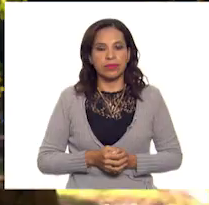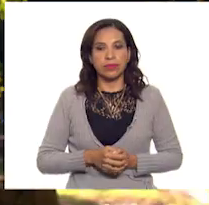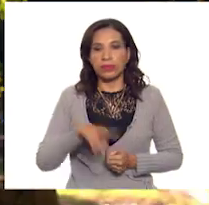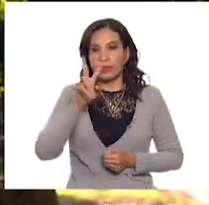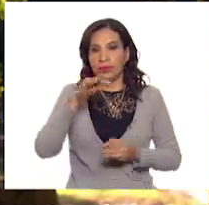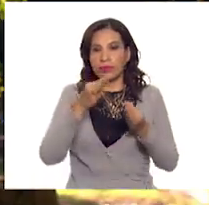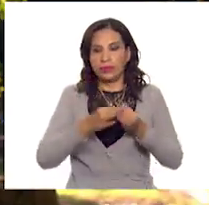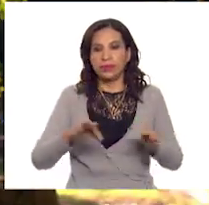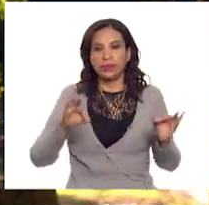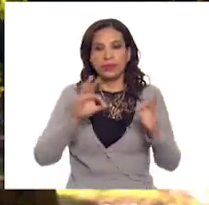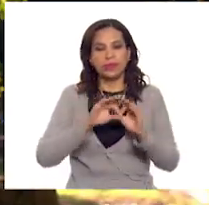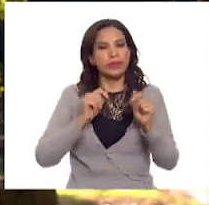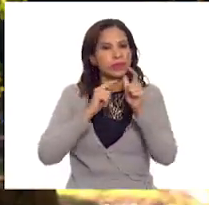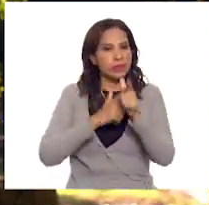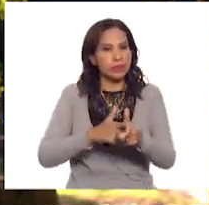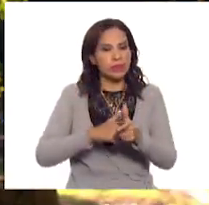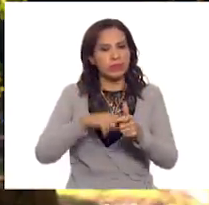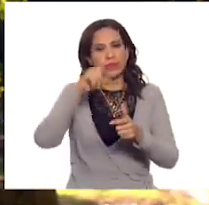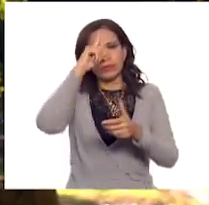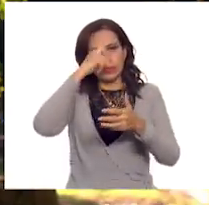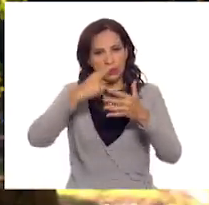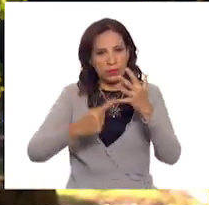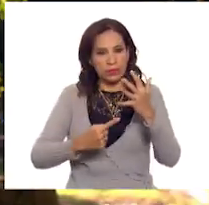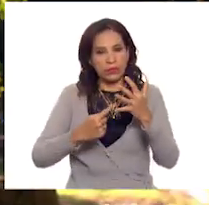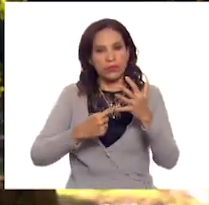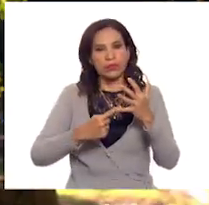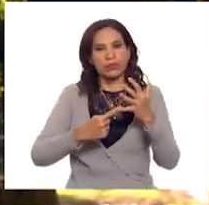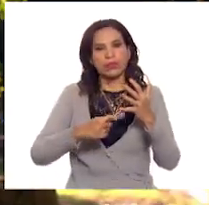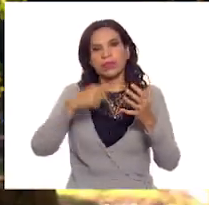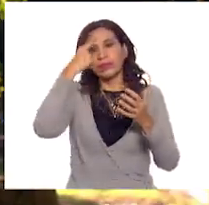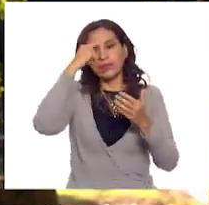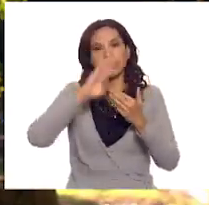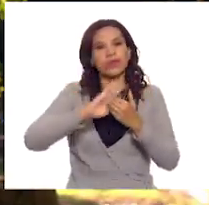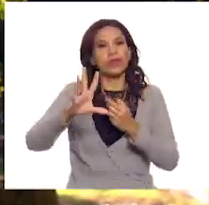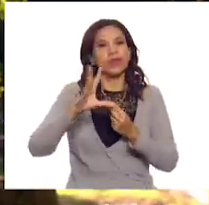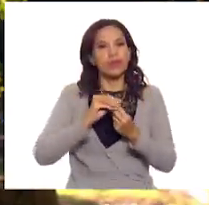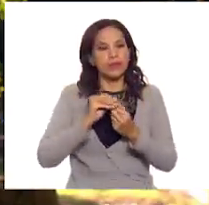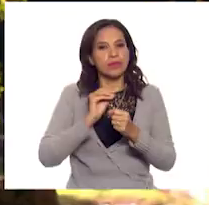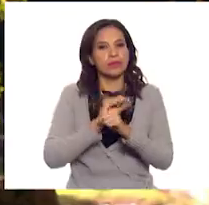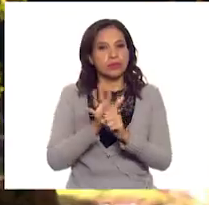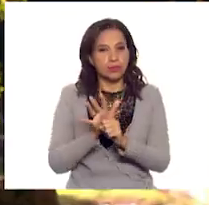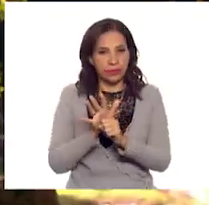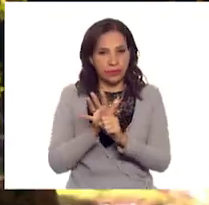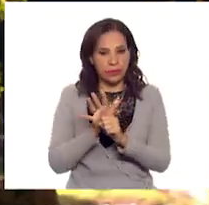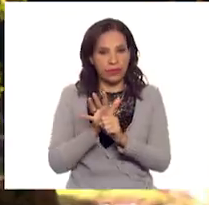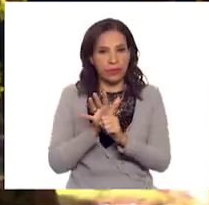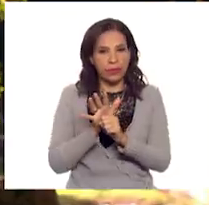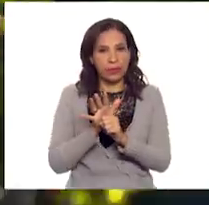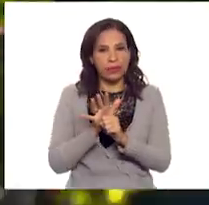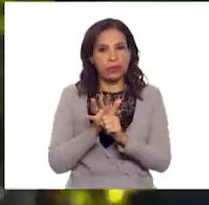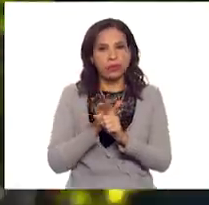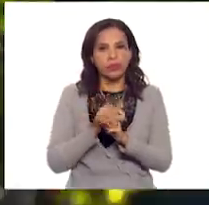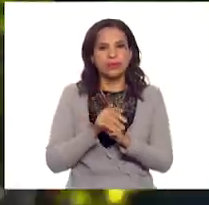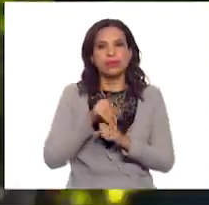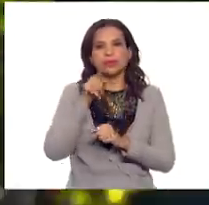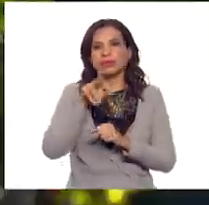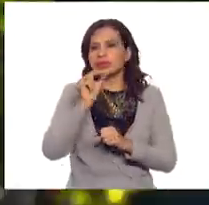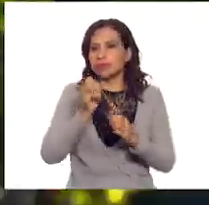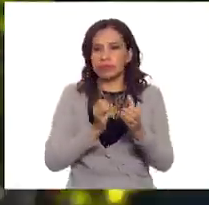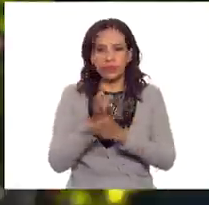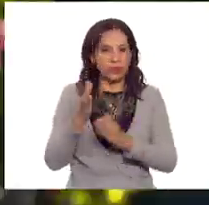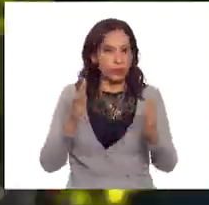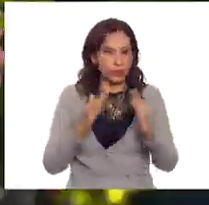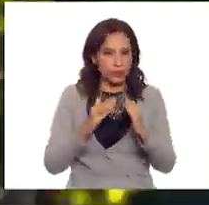Es muy importante continuar con las recomendaciones para evitar contagios de COVID. Trata de